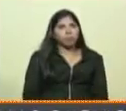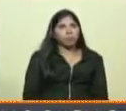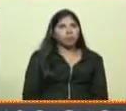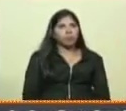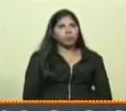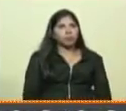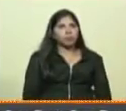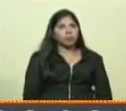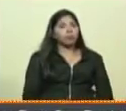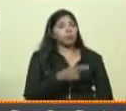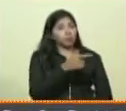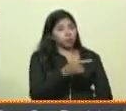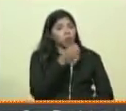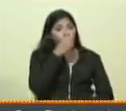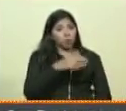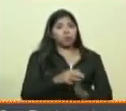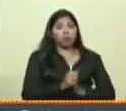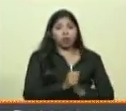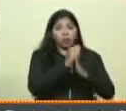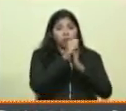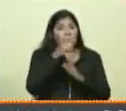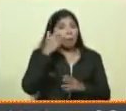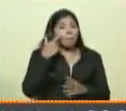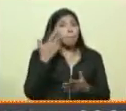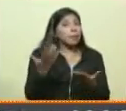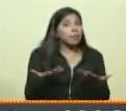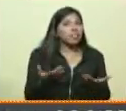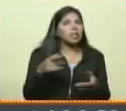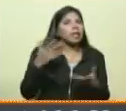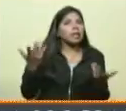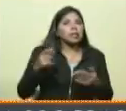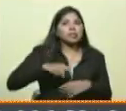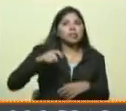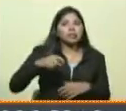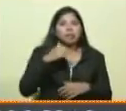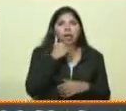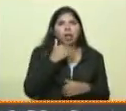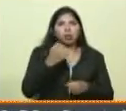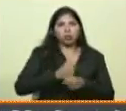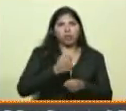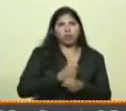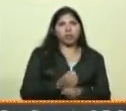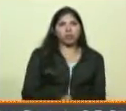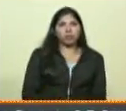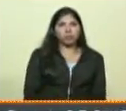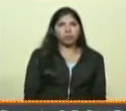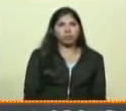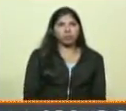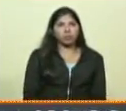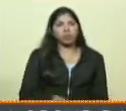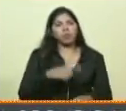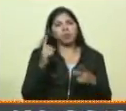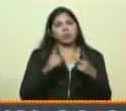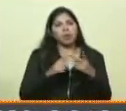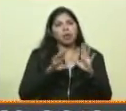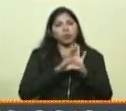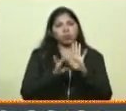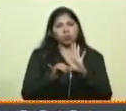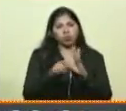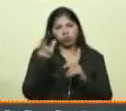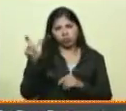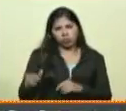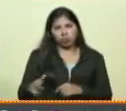sí, un verdadero dirigente sindical, pendiente de su personal y no entrar en antagonismo. Y por supuesto, Víctor Clark, el constituyente, que ha estado muy